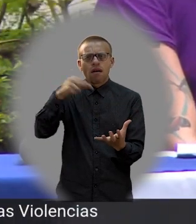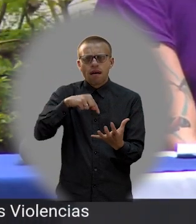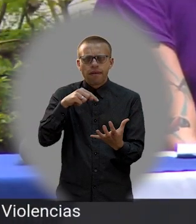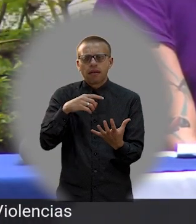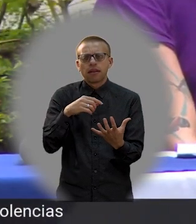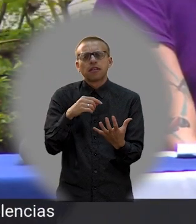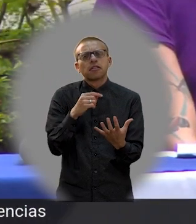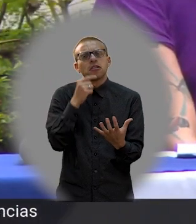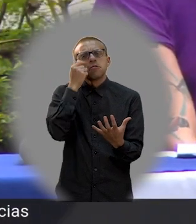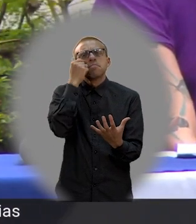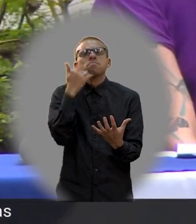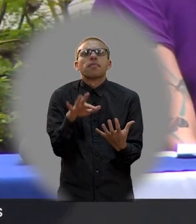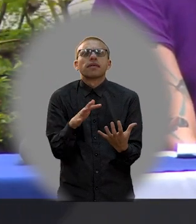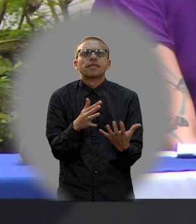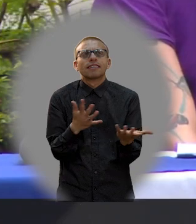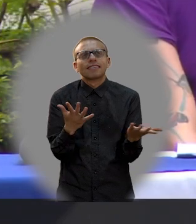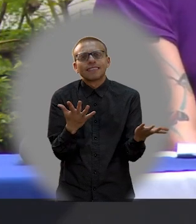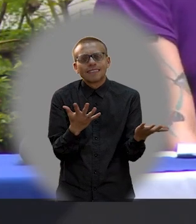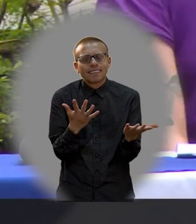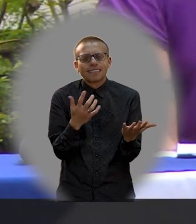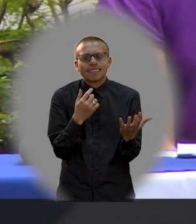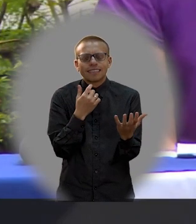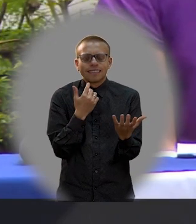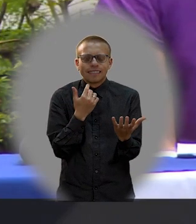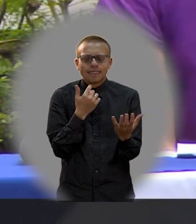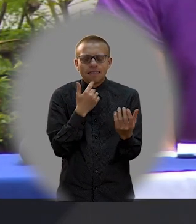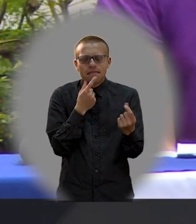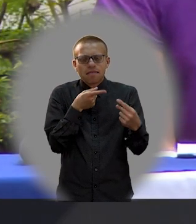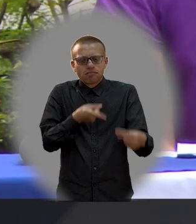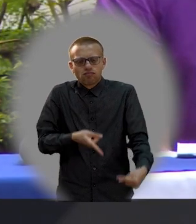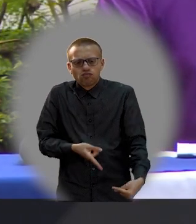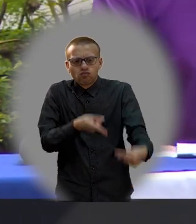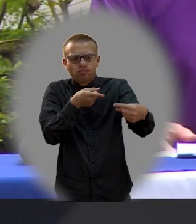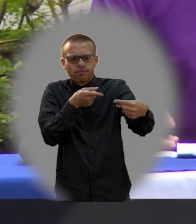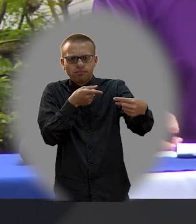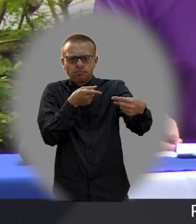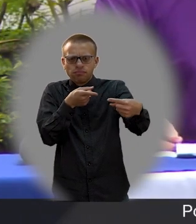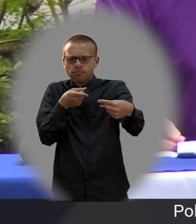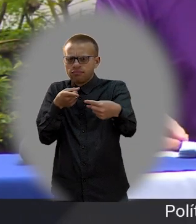enfrentando a unas relaciones